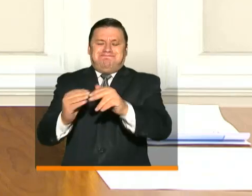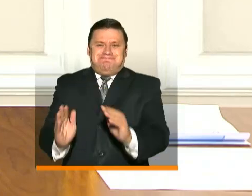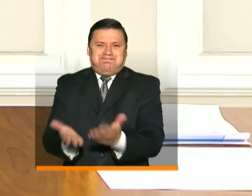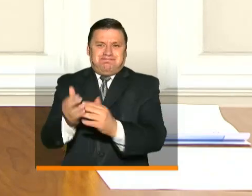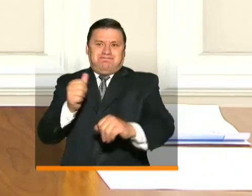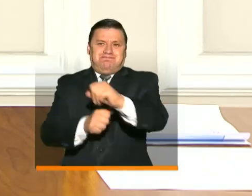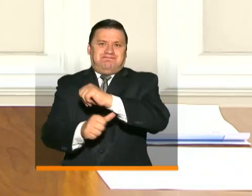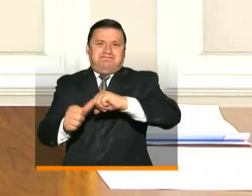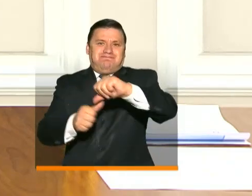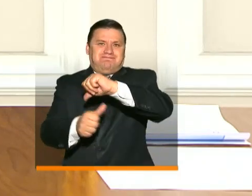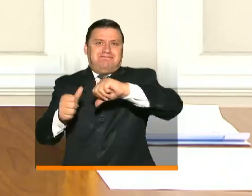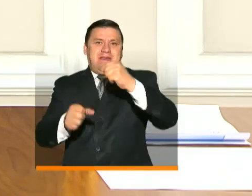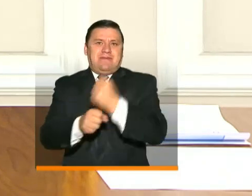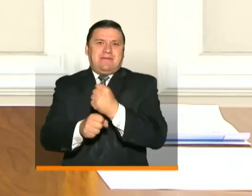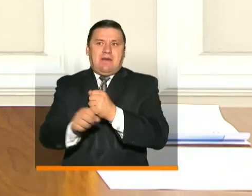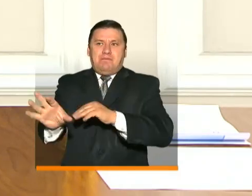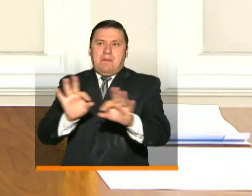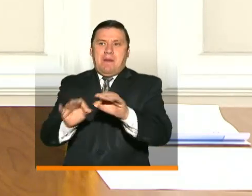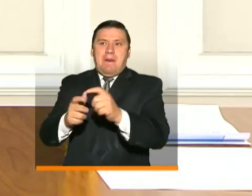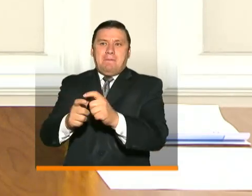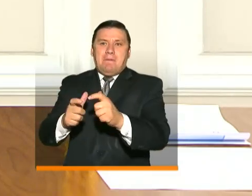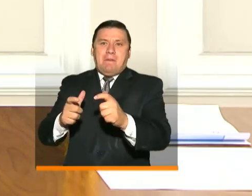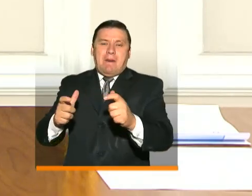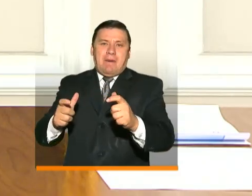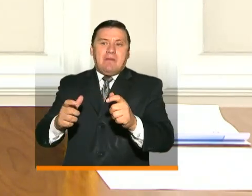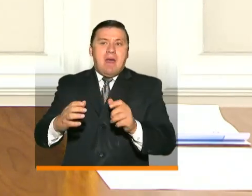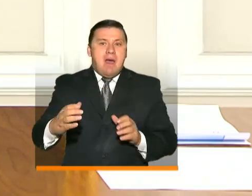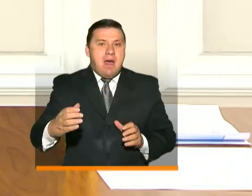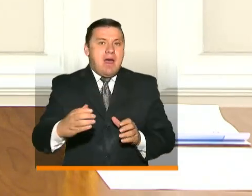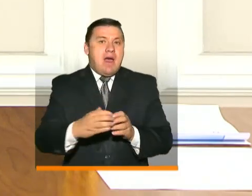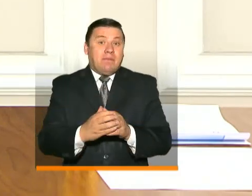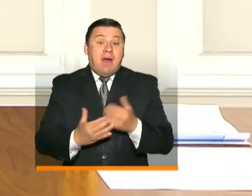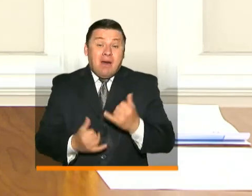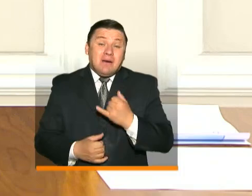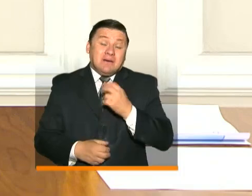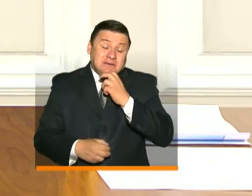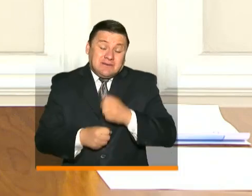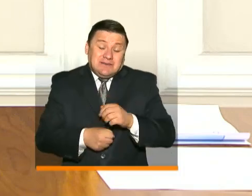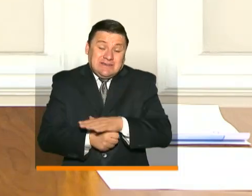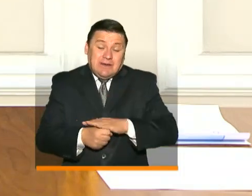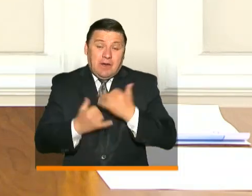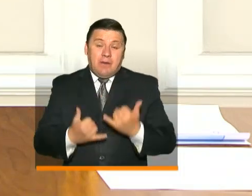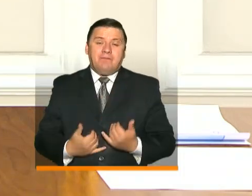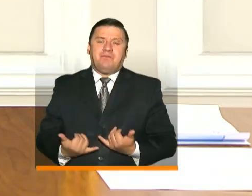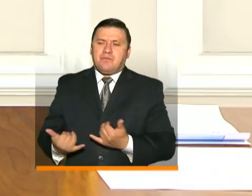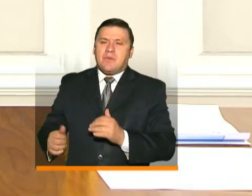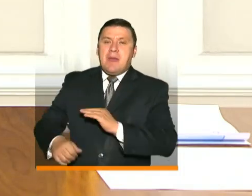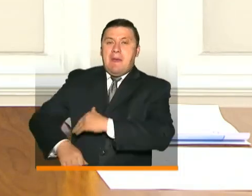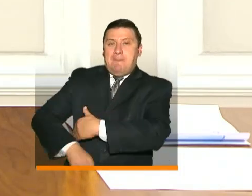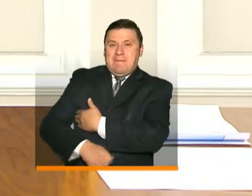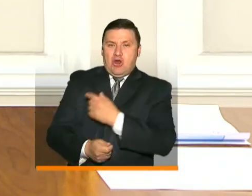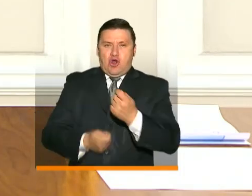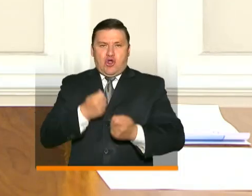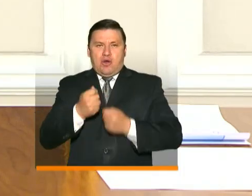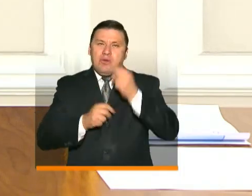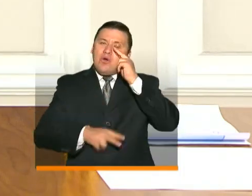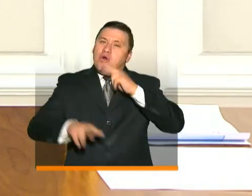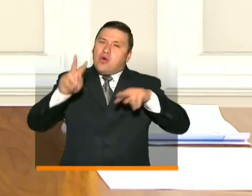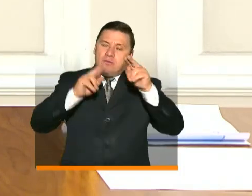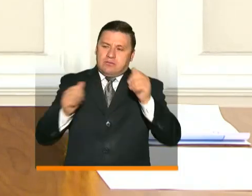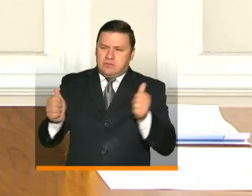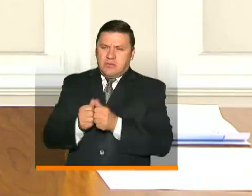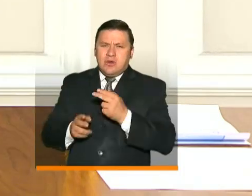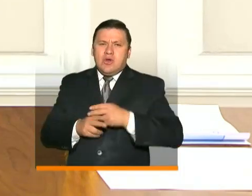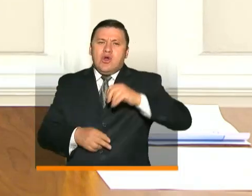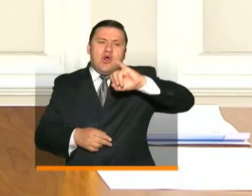que vuelvan a generar dinámicamente empleo y se adapten a una circunstancia tan compleja. Por eso me acompaña hoy el ministro de Comercio, Industria y Turismo,